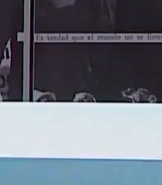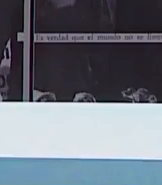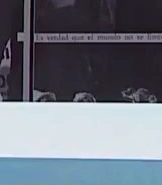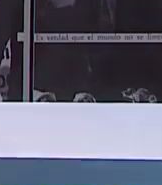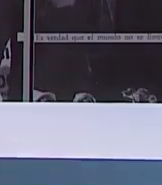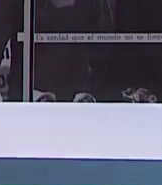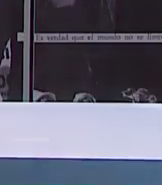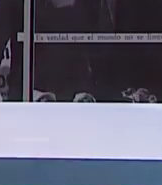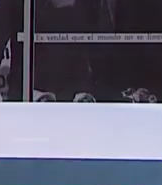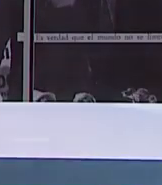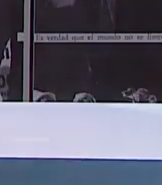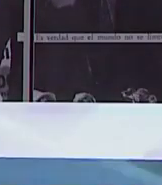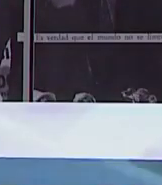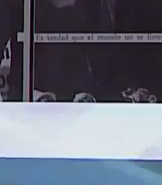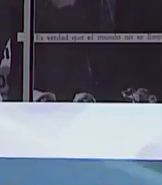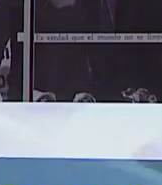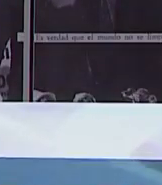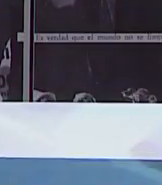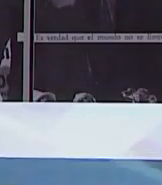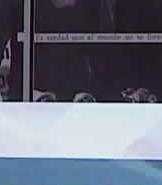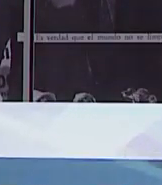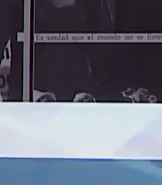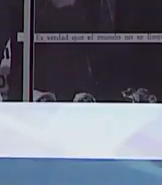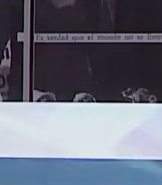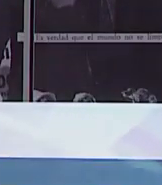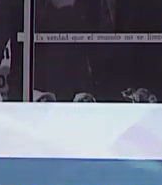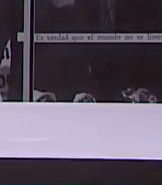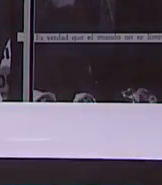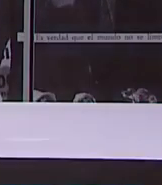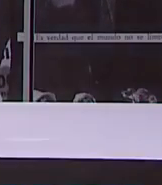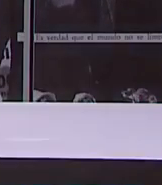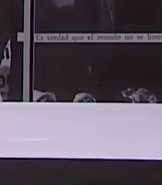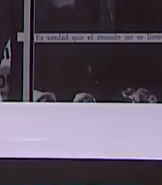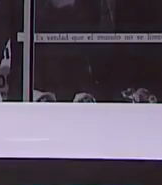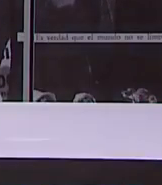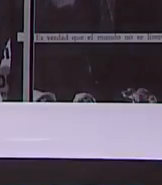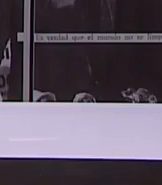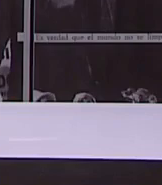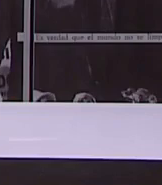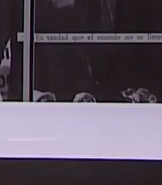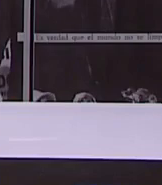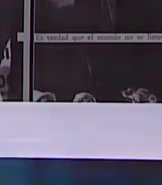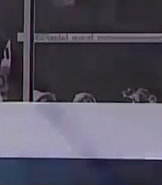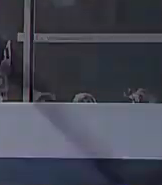Mafía, que nos atraviesa a todos, pero con una mirada de género, por supuesto, el dinero.